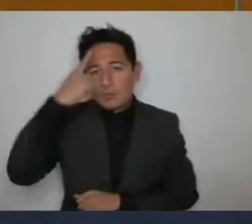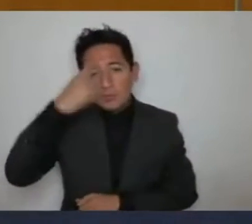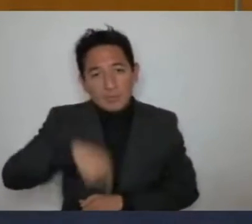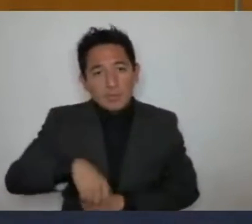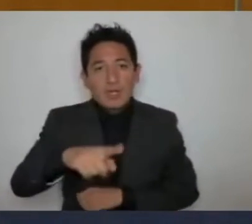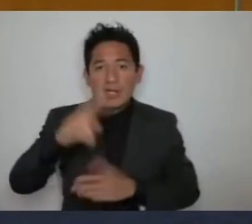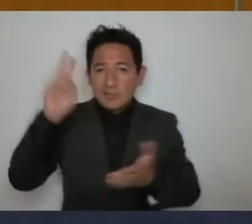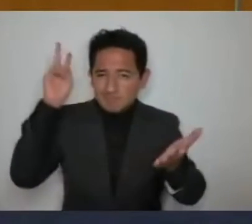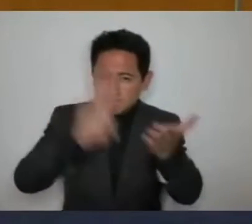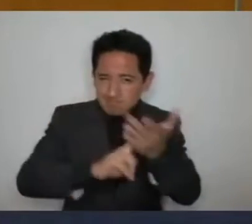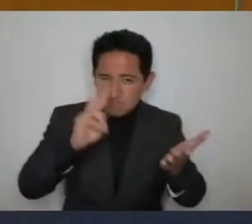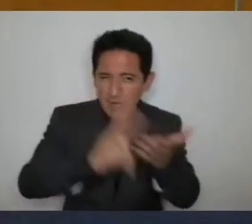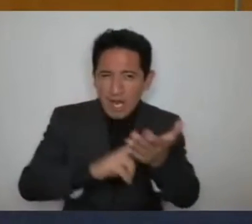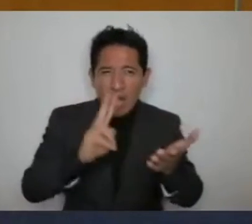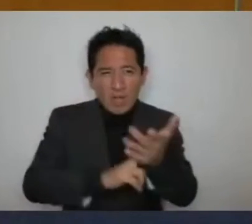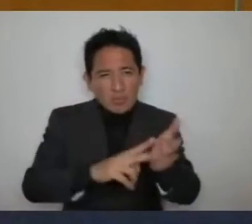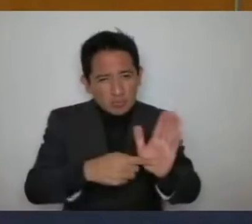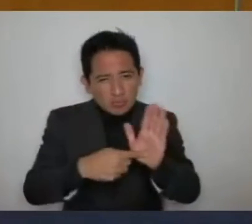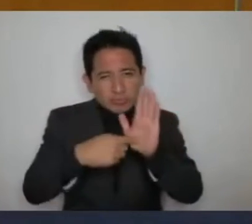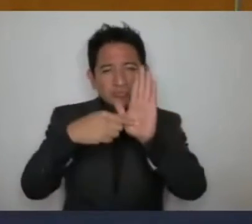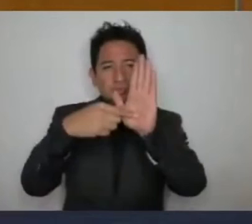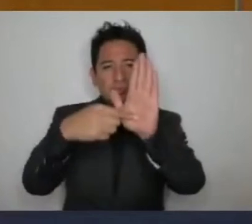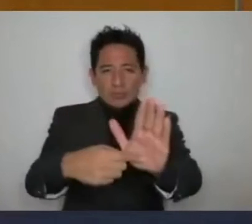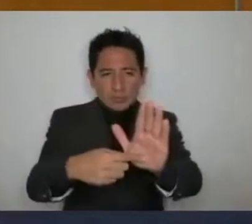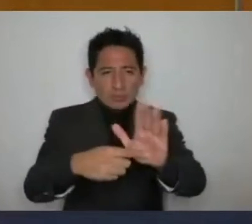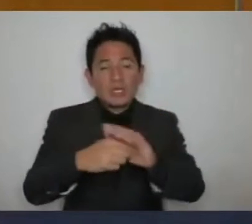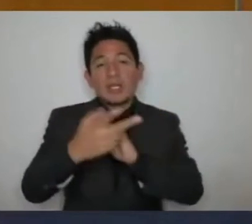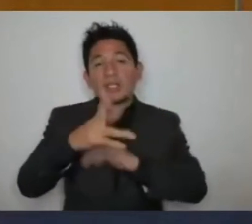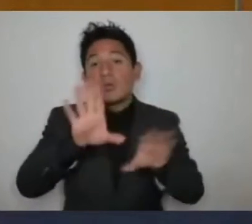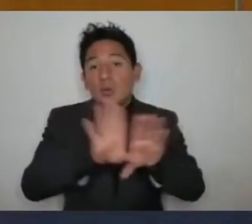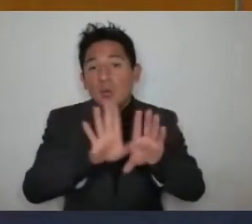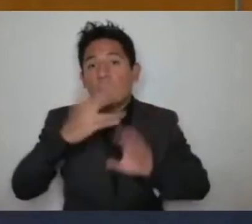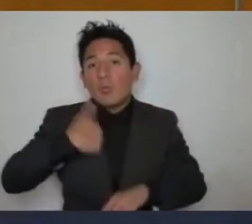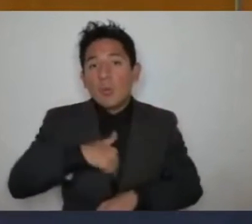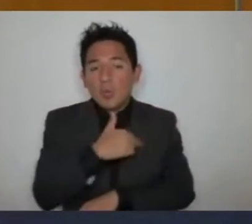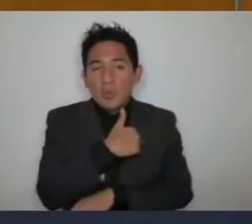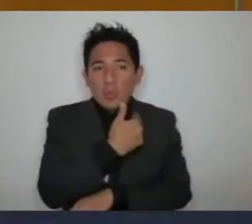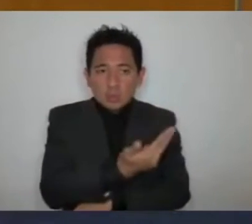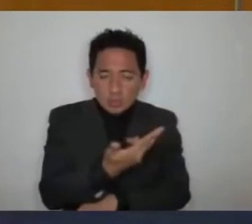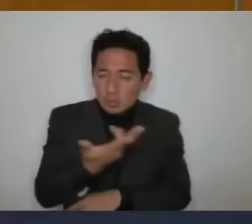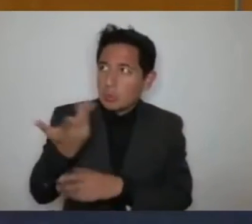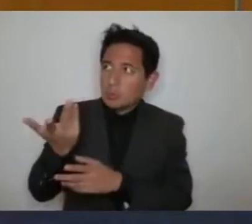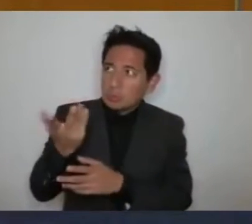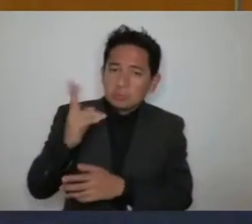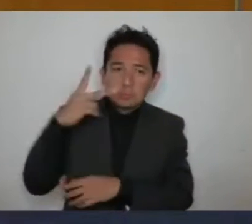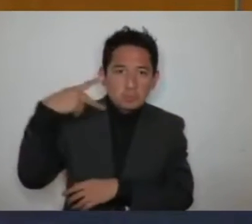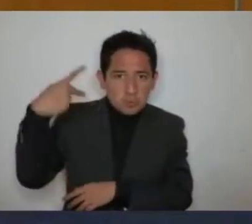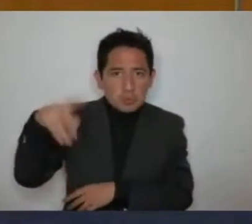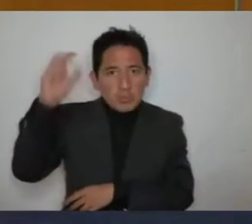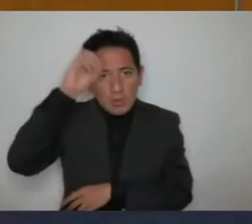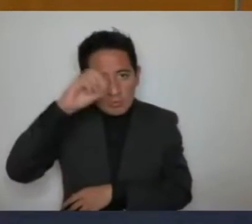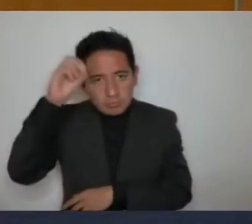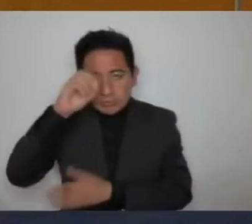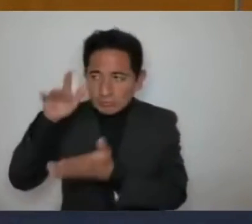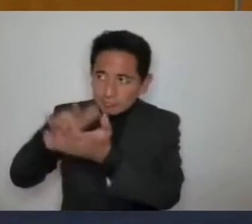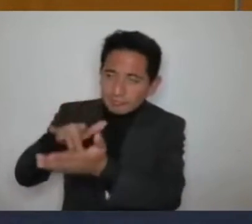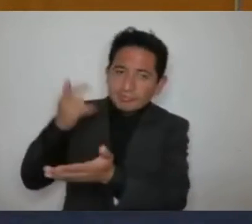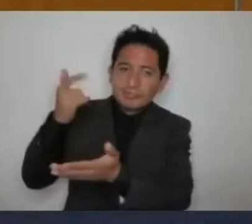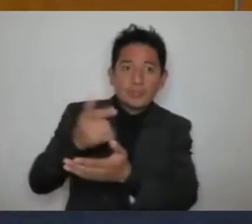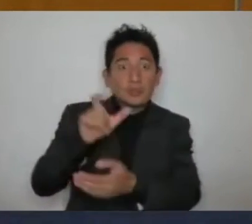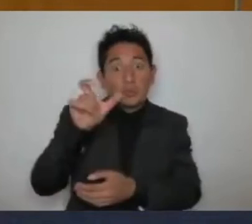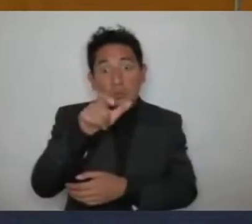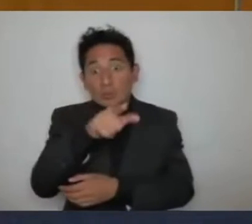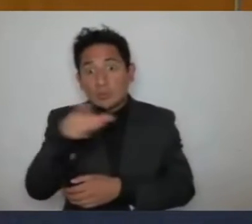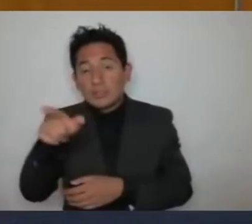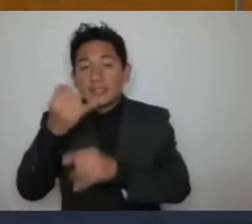importancia el peso y cómo tomamos en serio Las observaciones de de este grupo de trabajo donde pues quien lea los informes se dará cuenta de